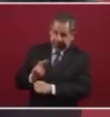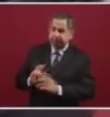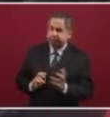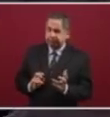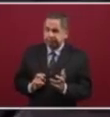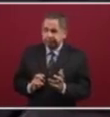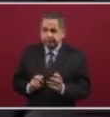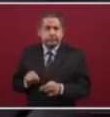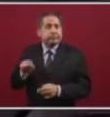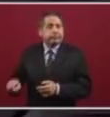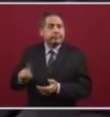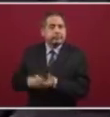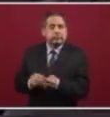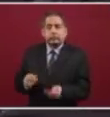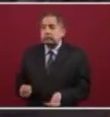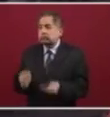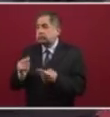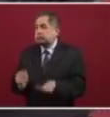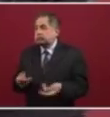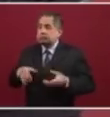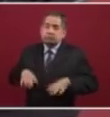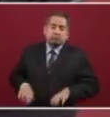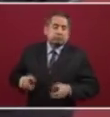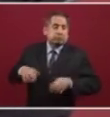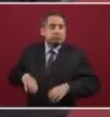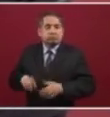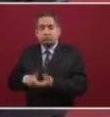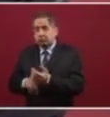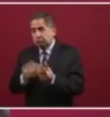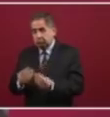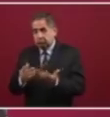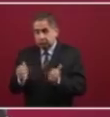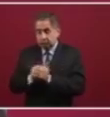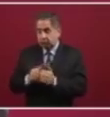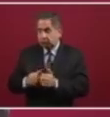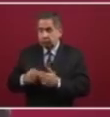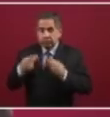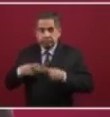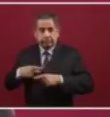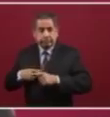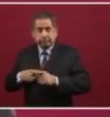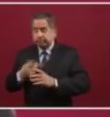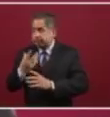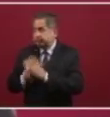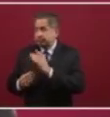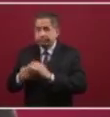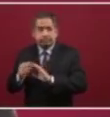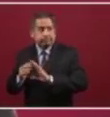el negocio que se hace con el tráfico de personas.